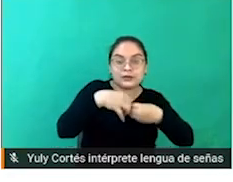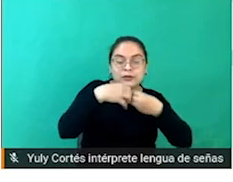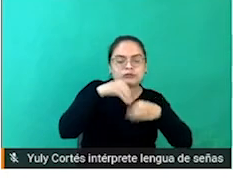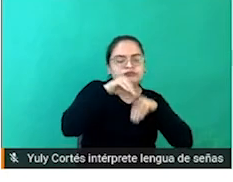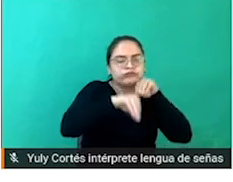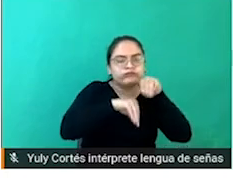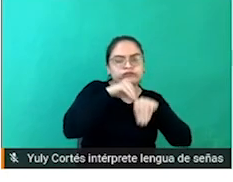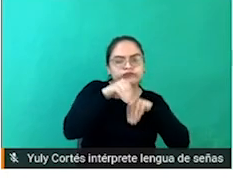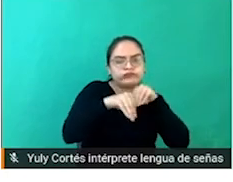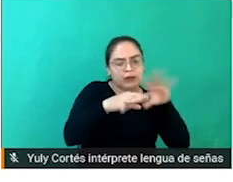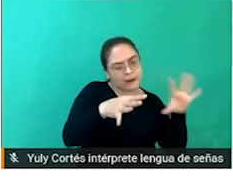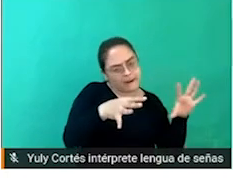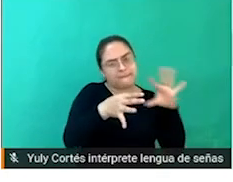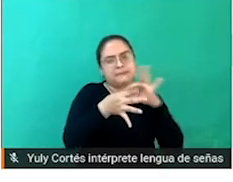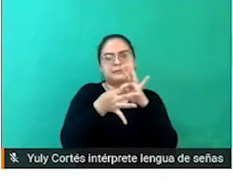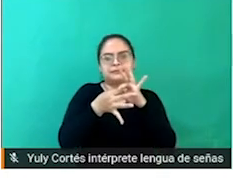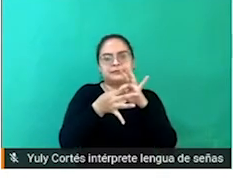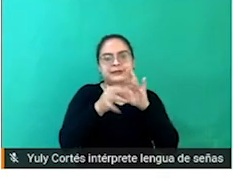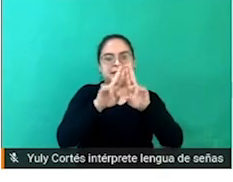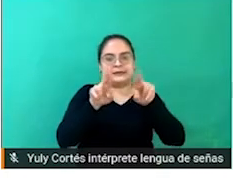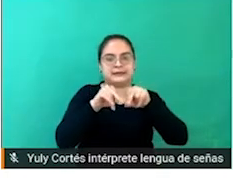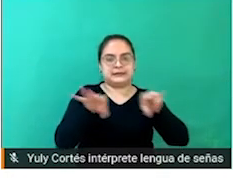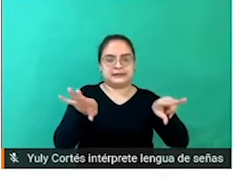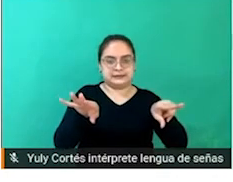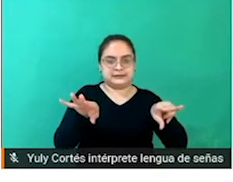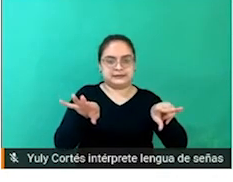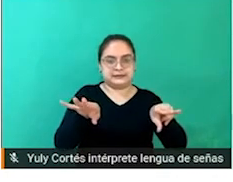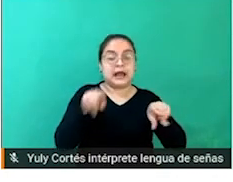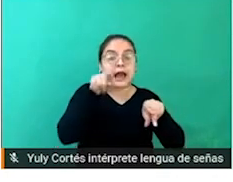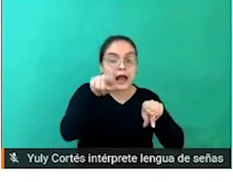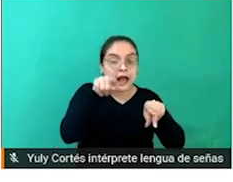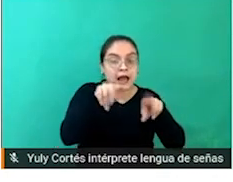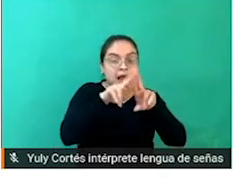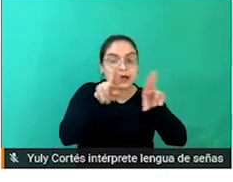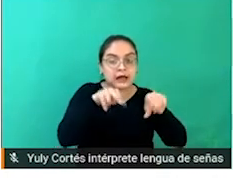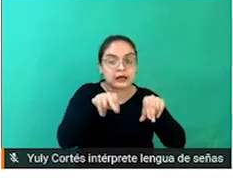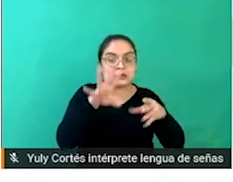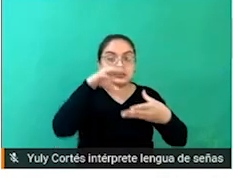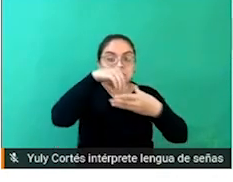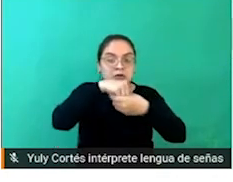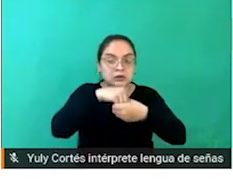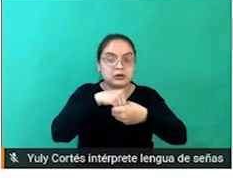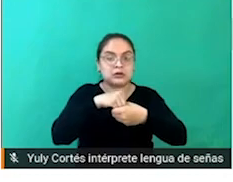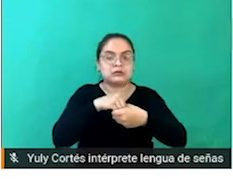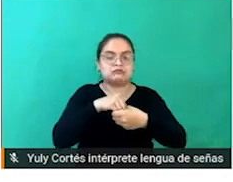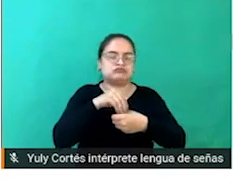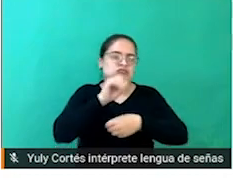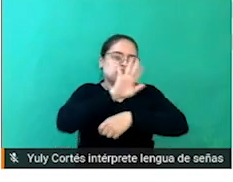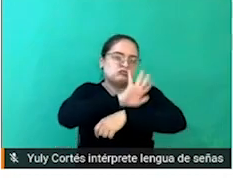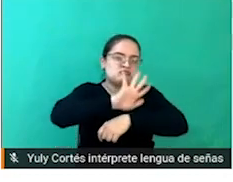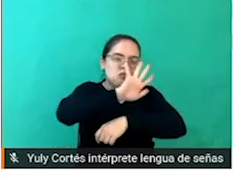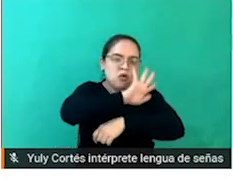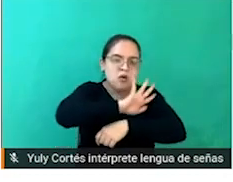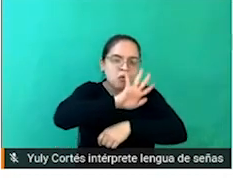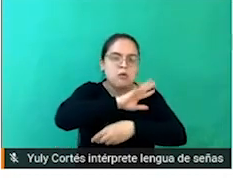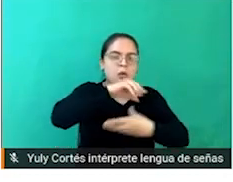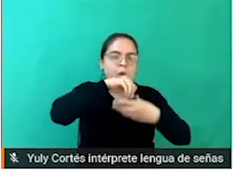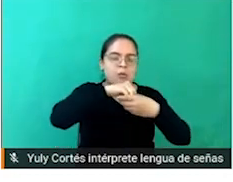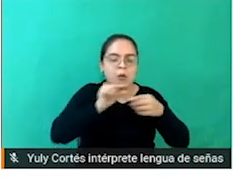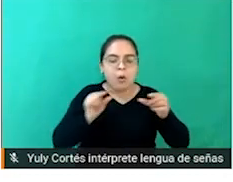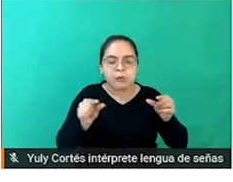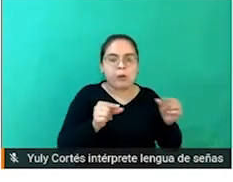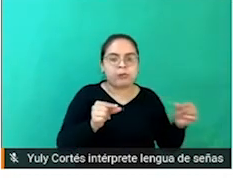la vamos a conectar al Internet. Ahí, a través de un software y de un hardware, que normalmente son sensores e